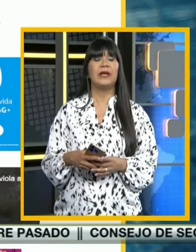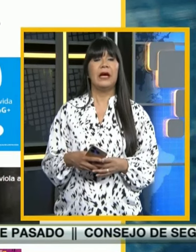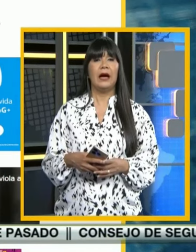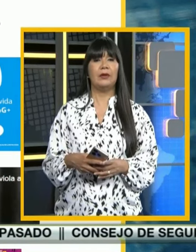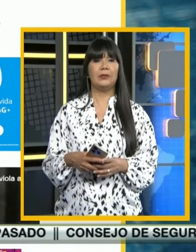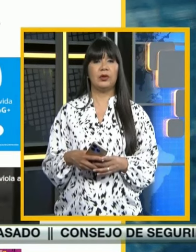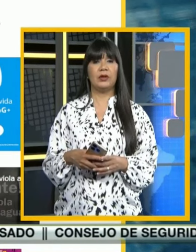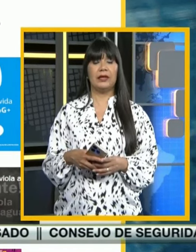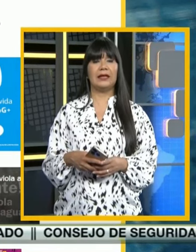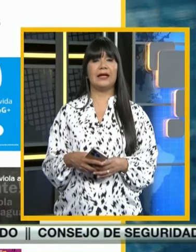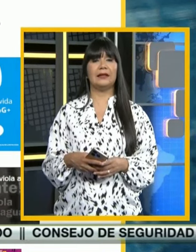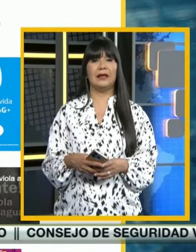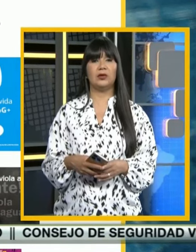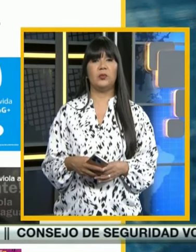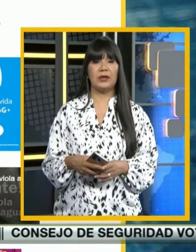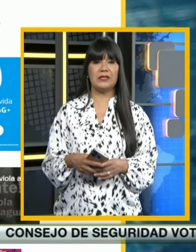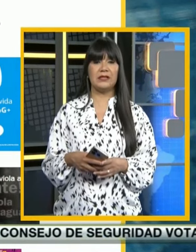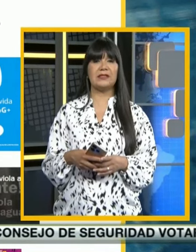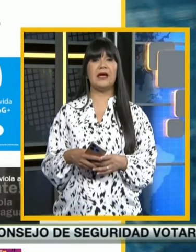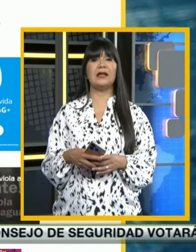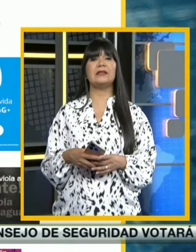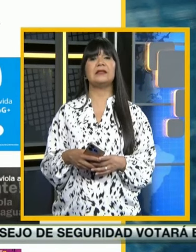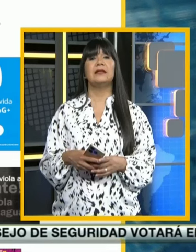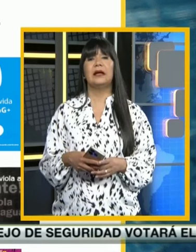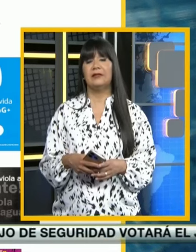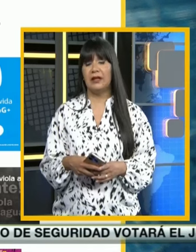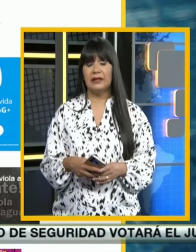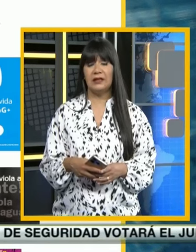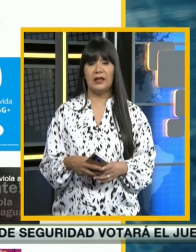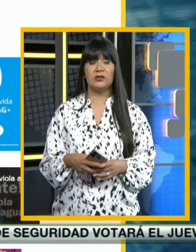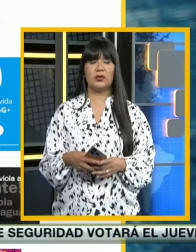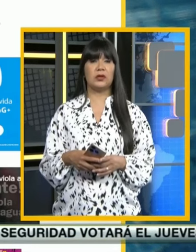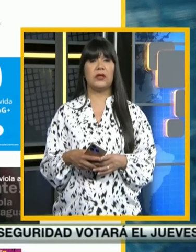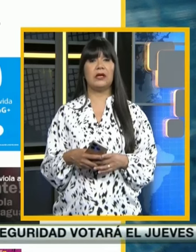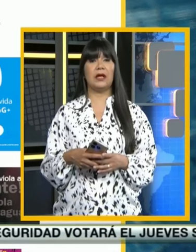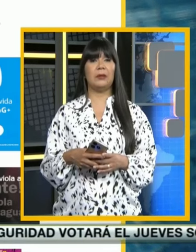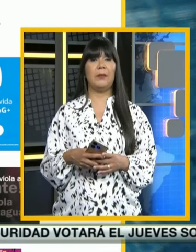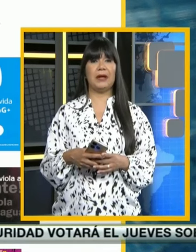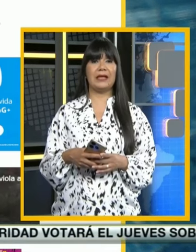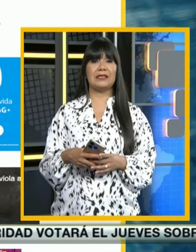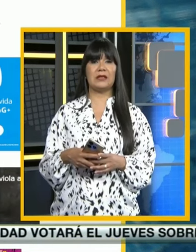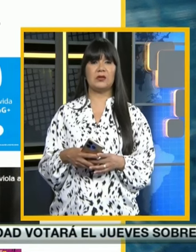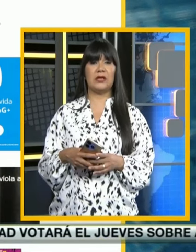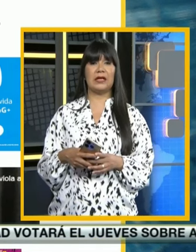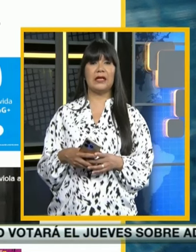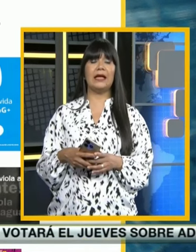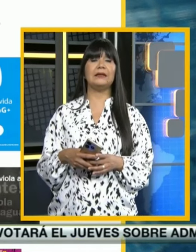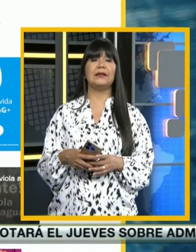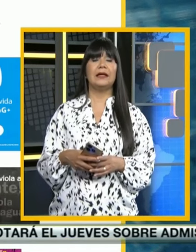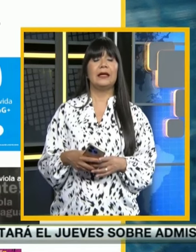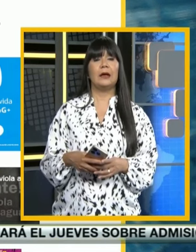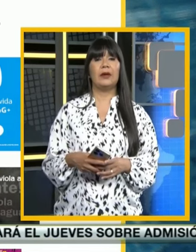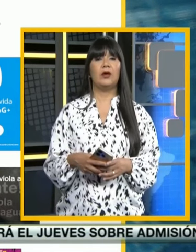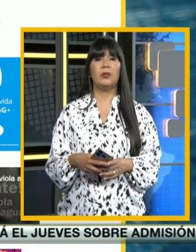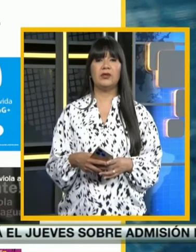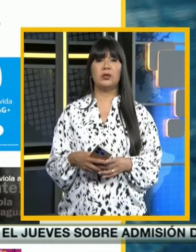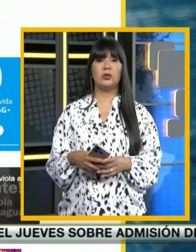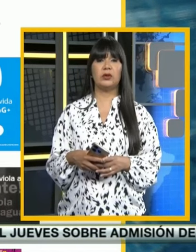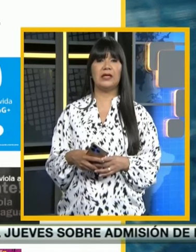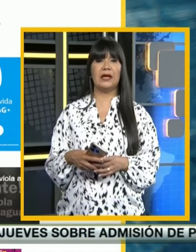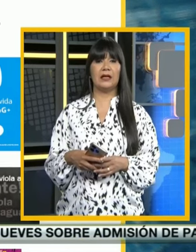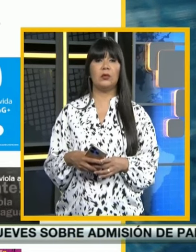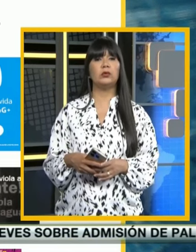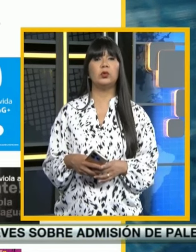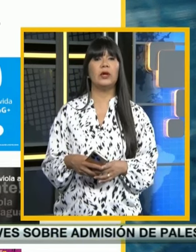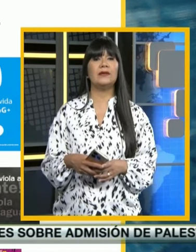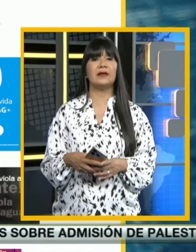también. Hablamos de candidatos presidenciales, faltan 18 días nada más para las elecciones generales. Cámara de Comercio,